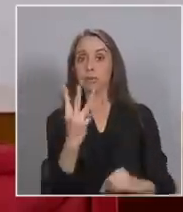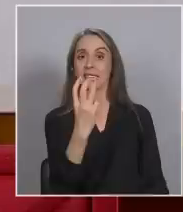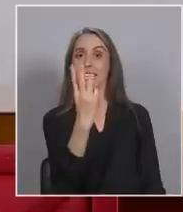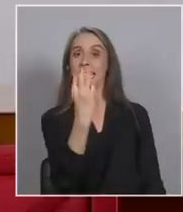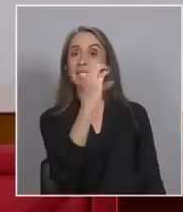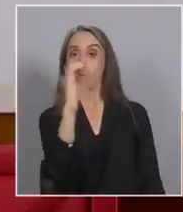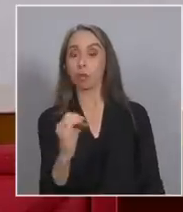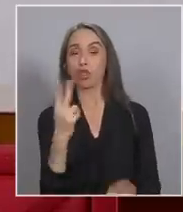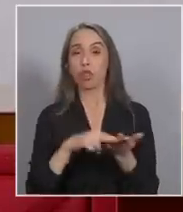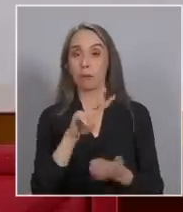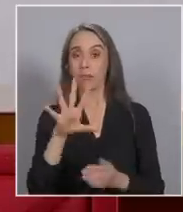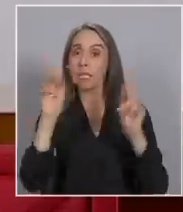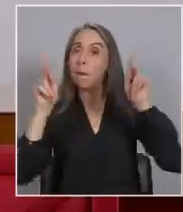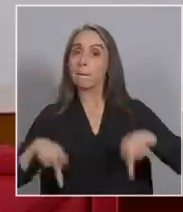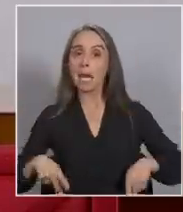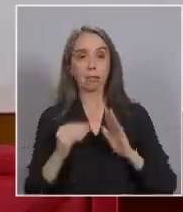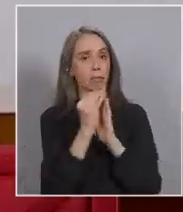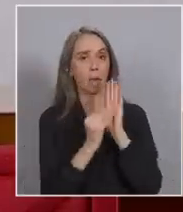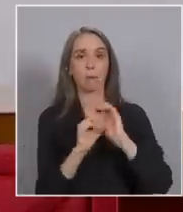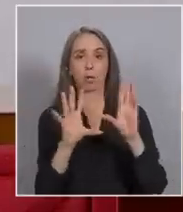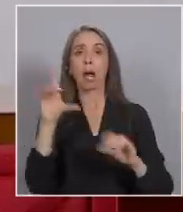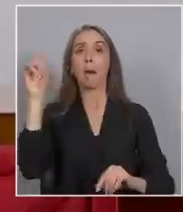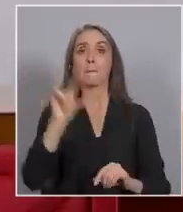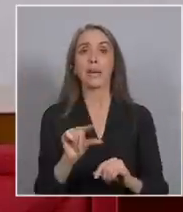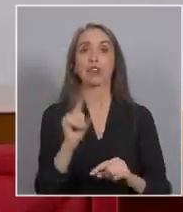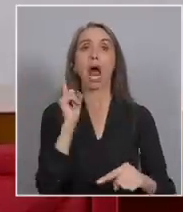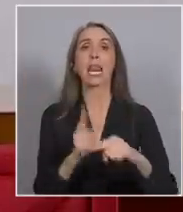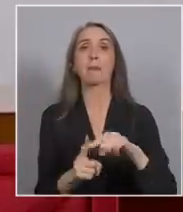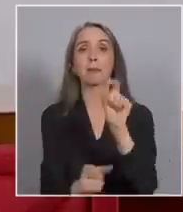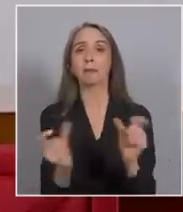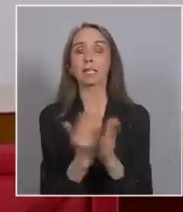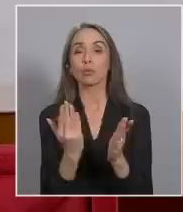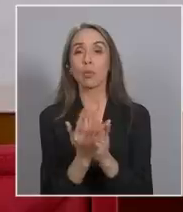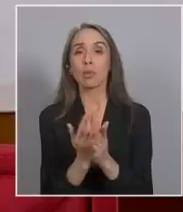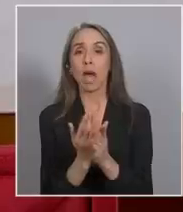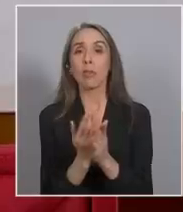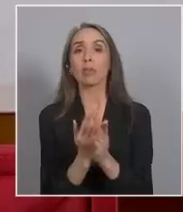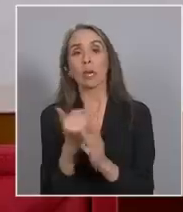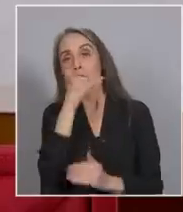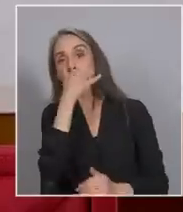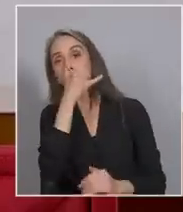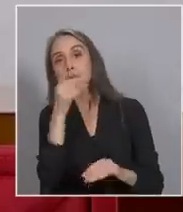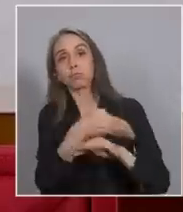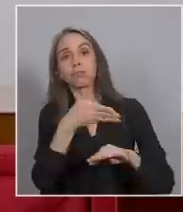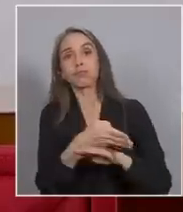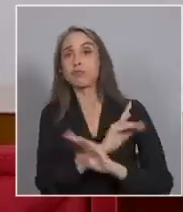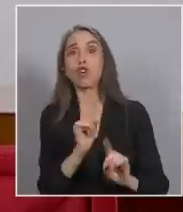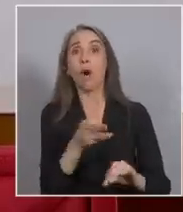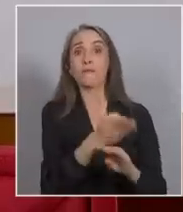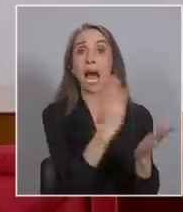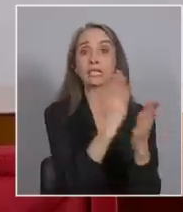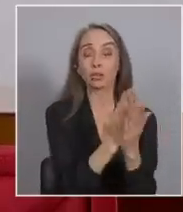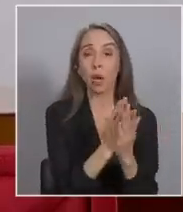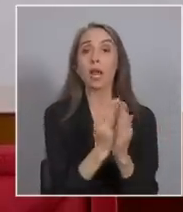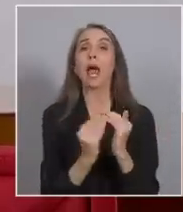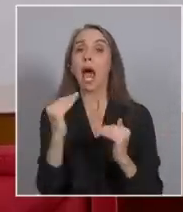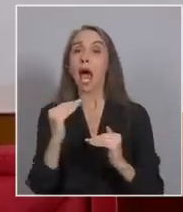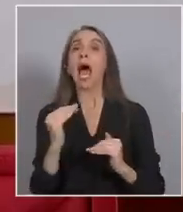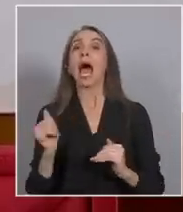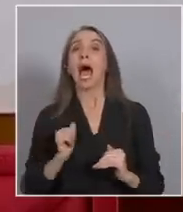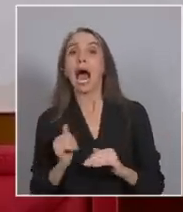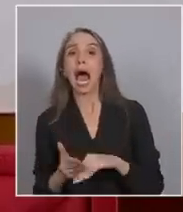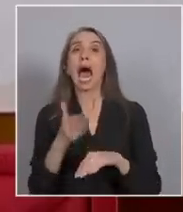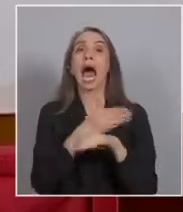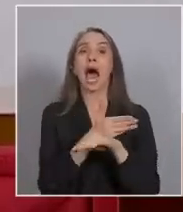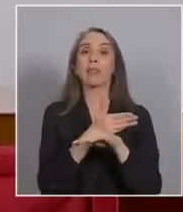el 2025 tenemos metas claras: disminuir a la mitad los estudiantes que tienen un nivel de inasistencia grave, alcanzar el promedio de asistencia previo a